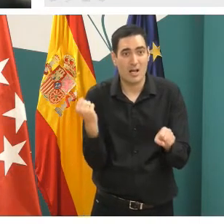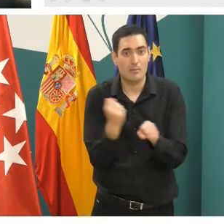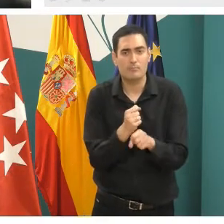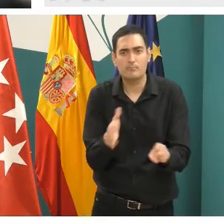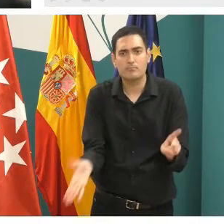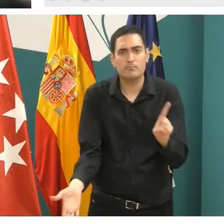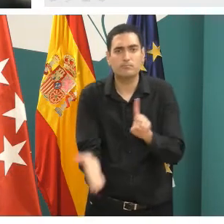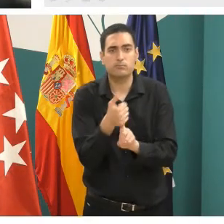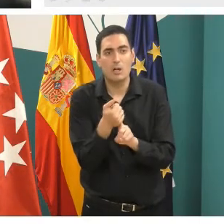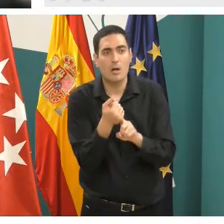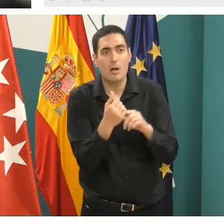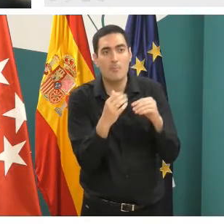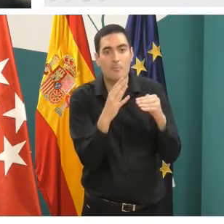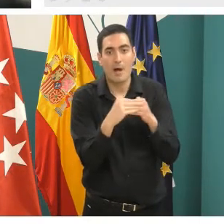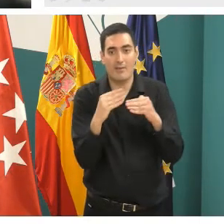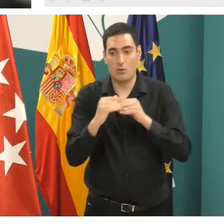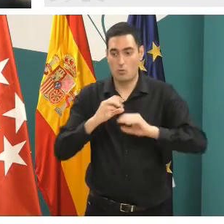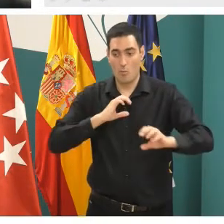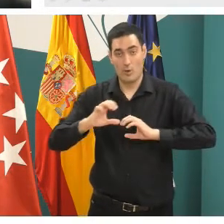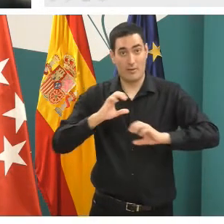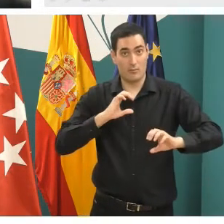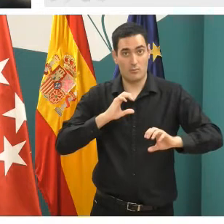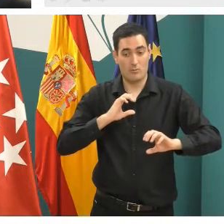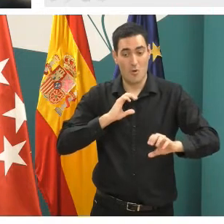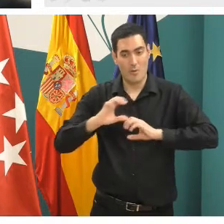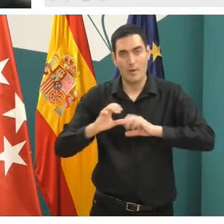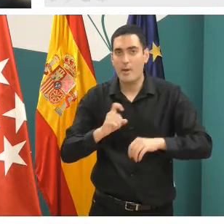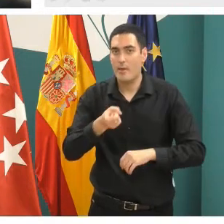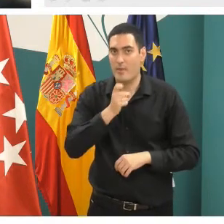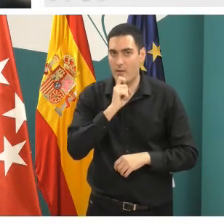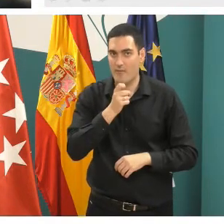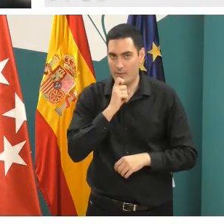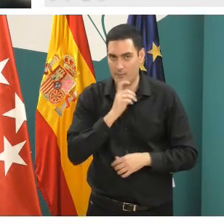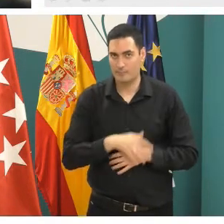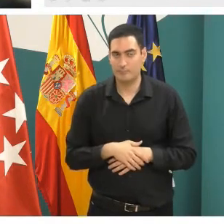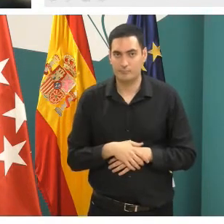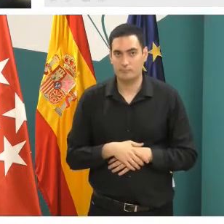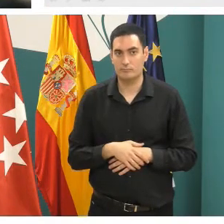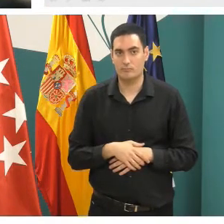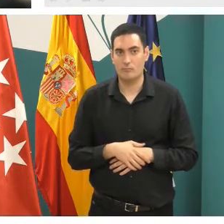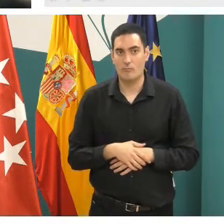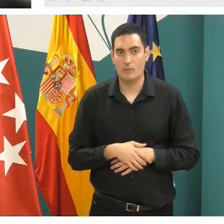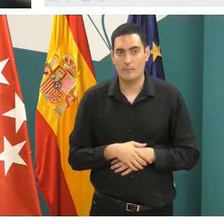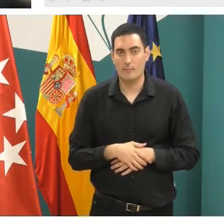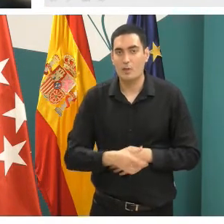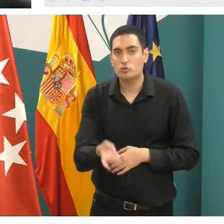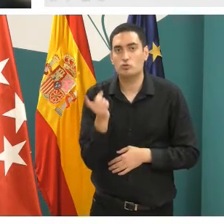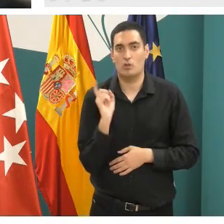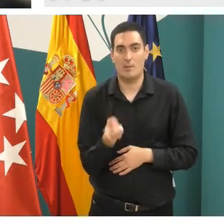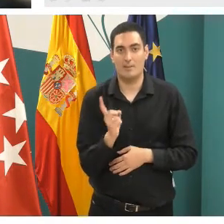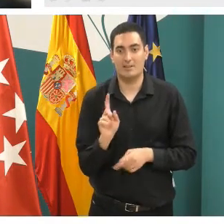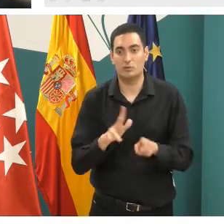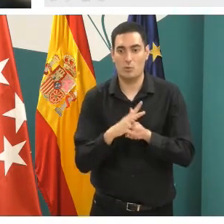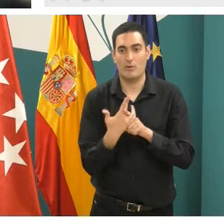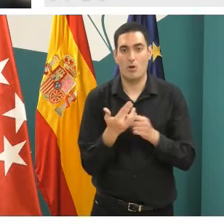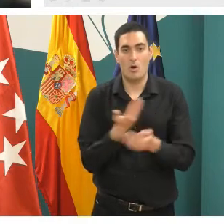con pacientes donde la comunicación se ve muy dificultada, ya no solo por las situaciones que tienen de falta